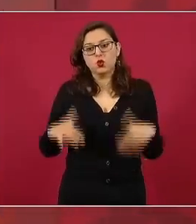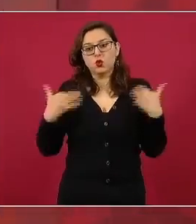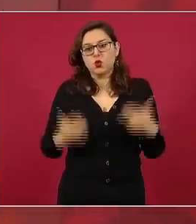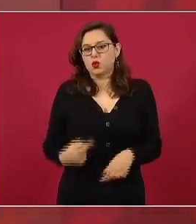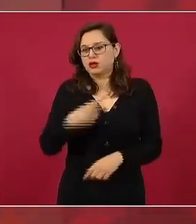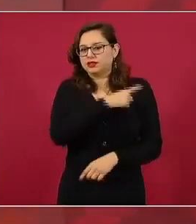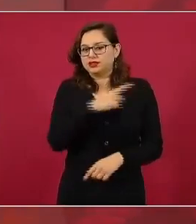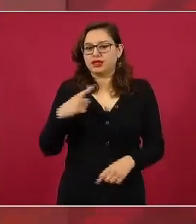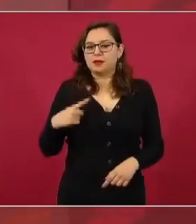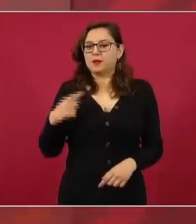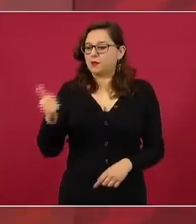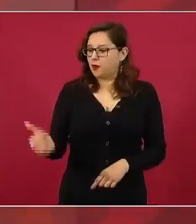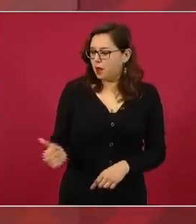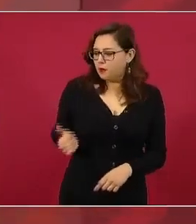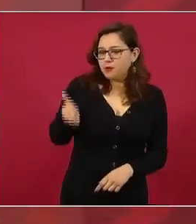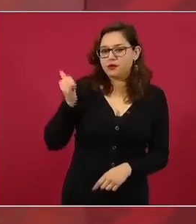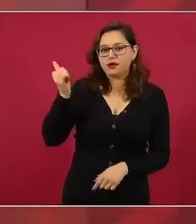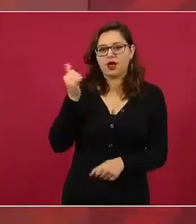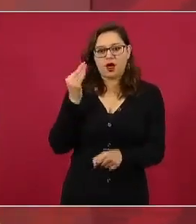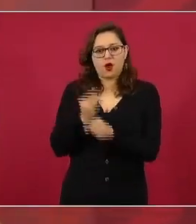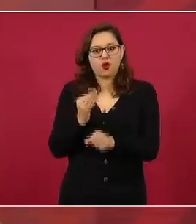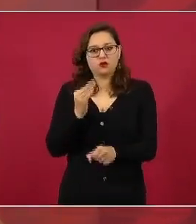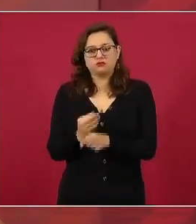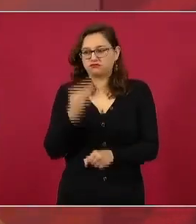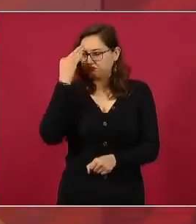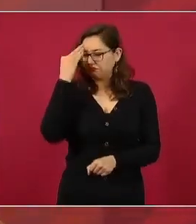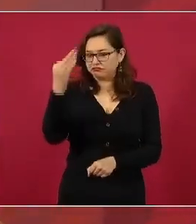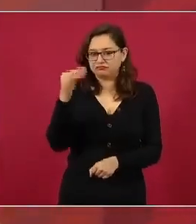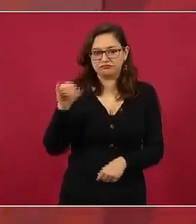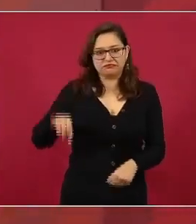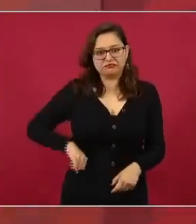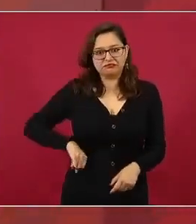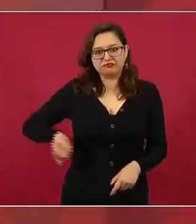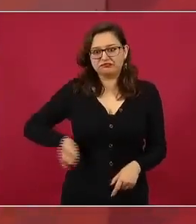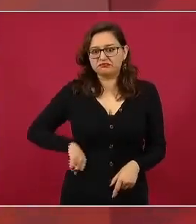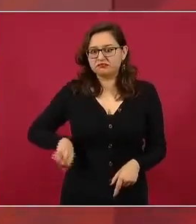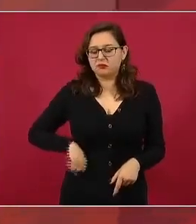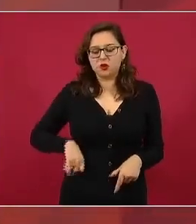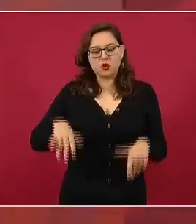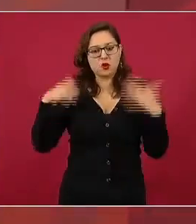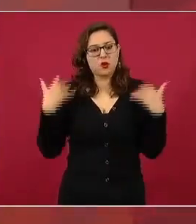tiempos interesantes, son momentos estelares